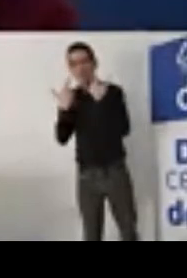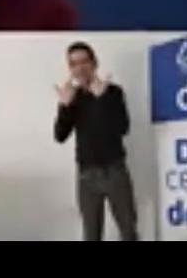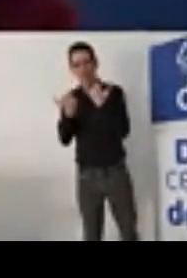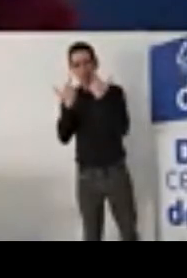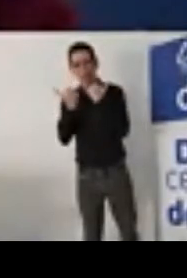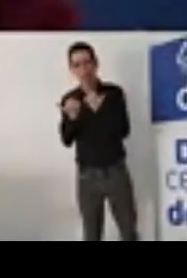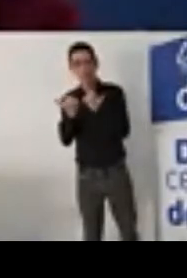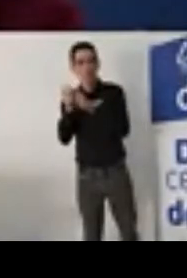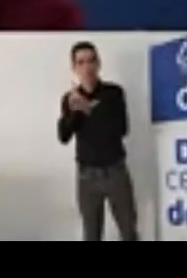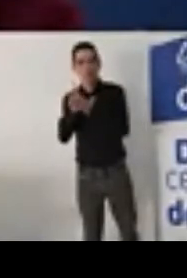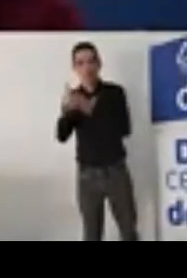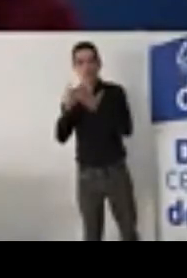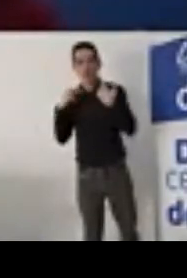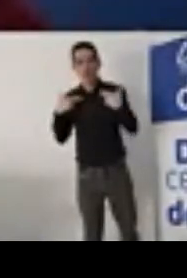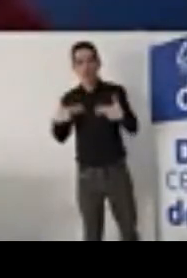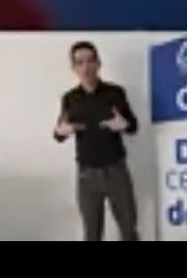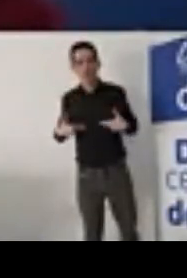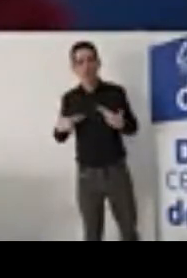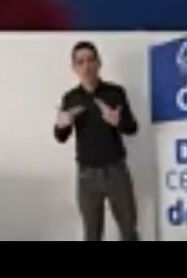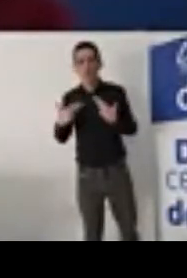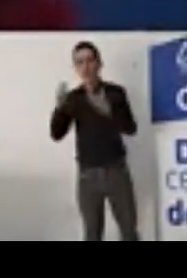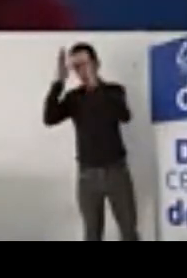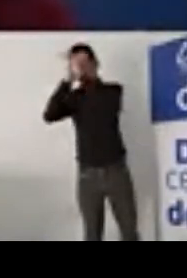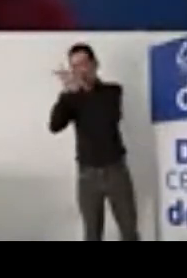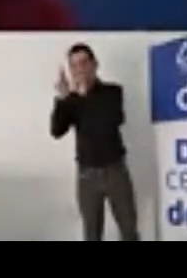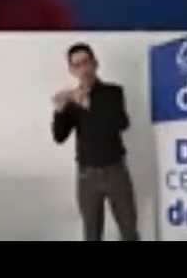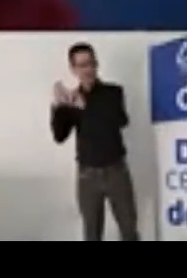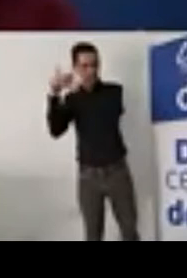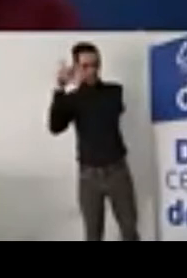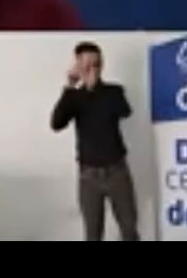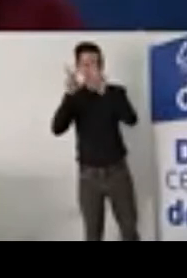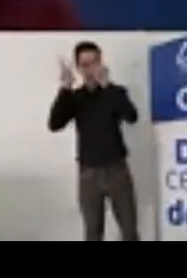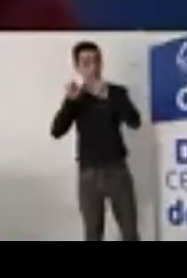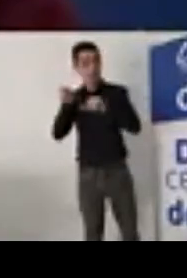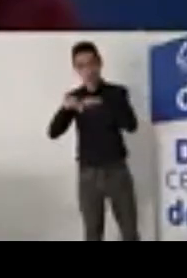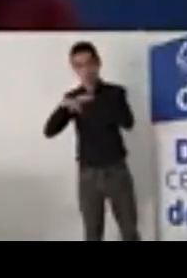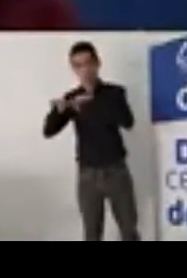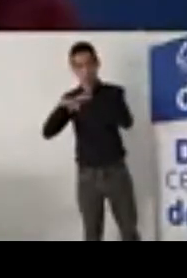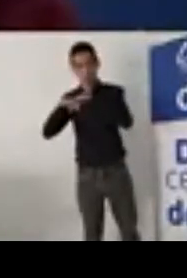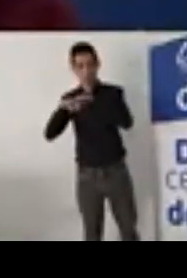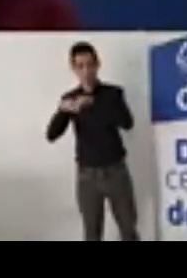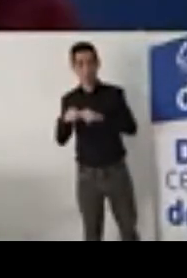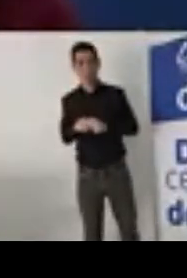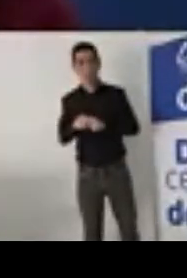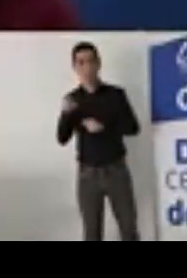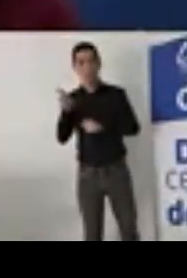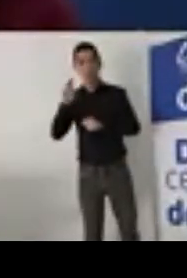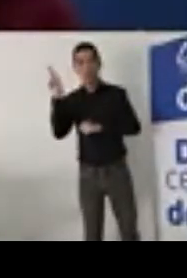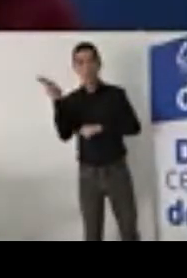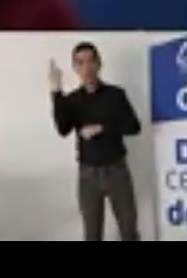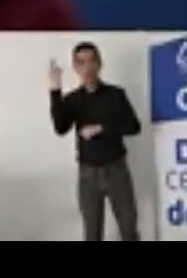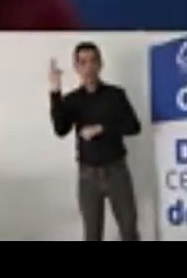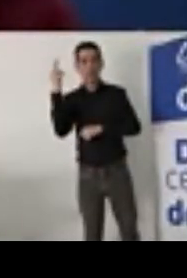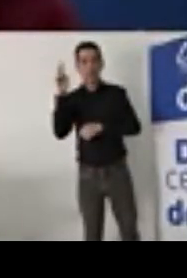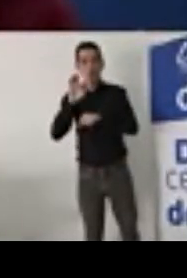paz. Se graduó como economista de la Universidad Nacional de Colombia, se realizó un seminario en gestión política,